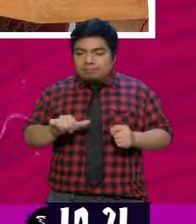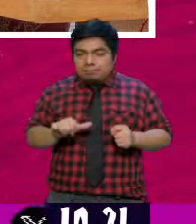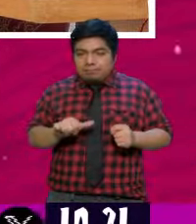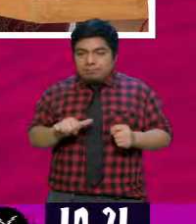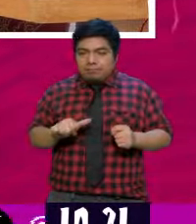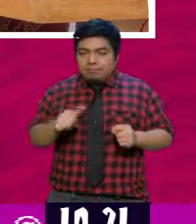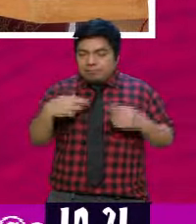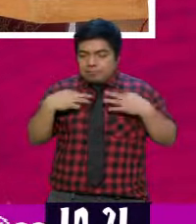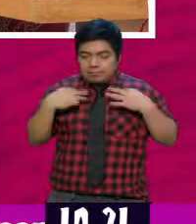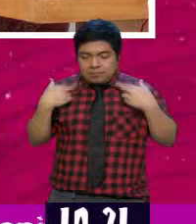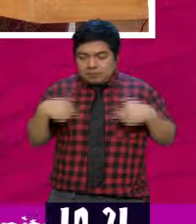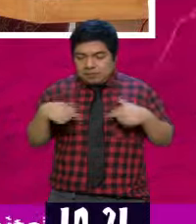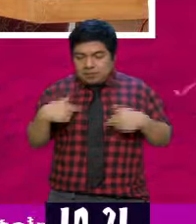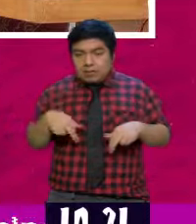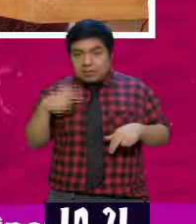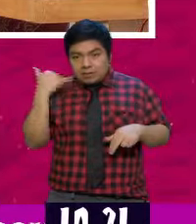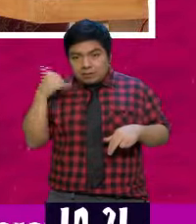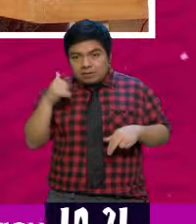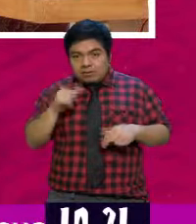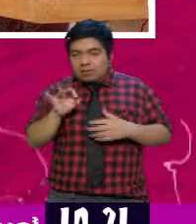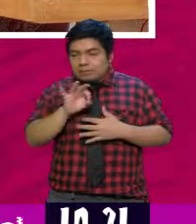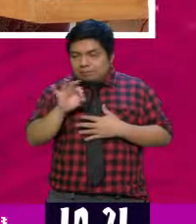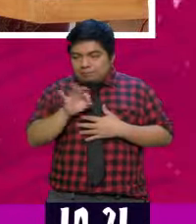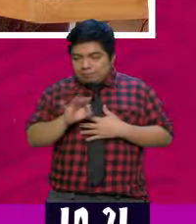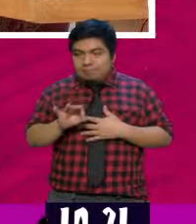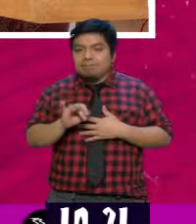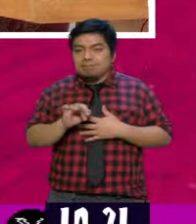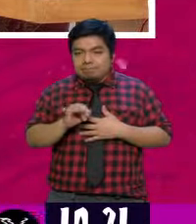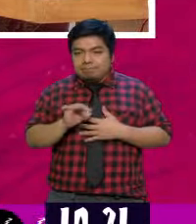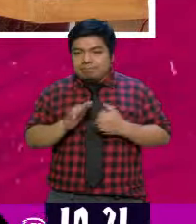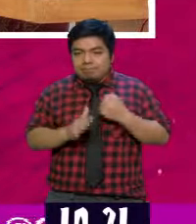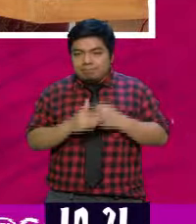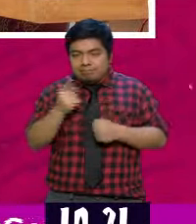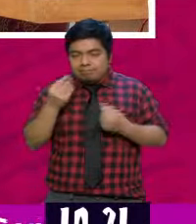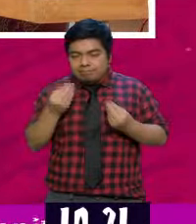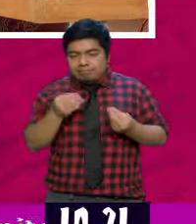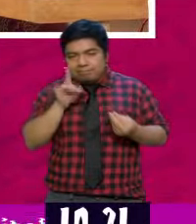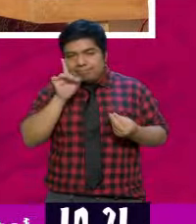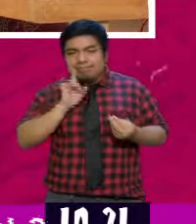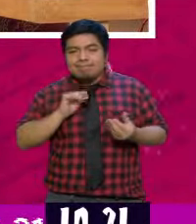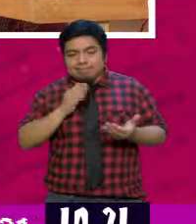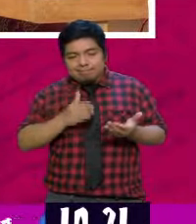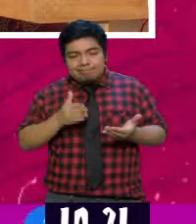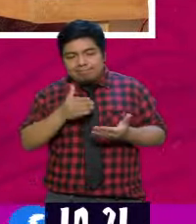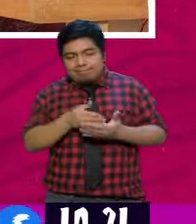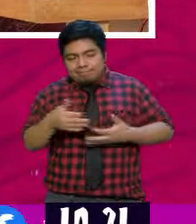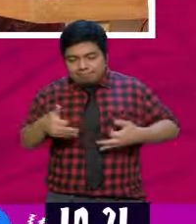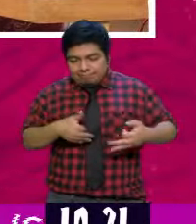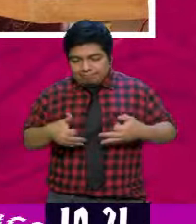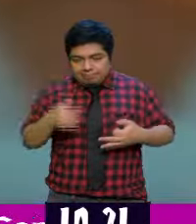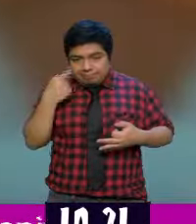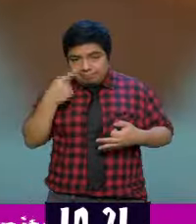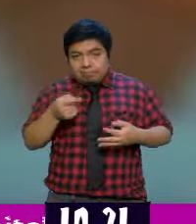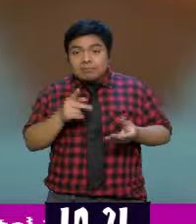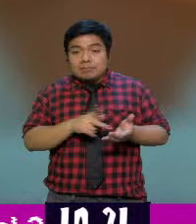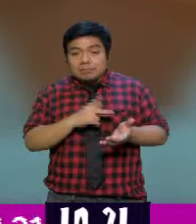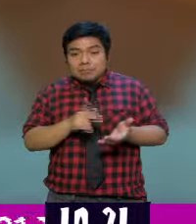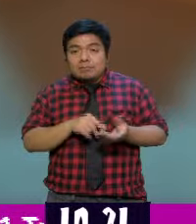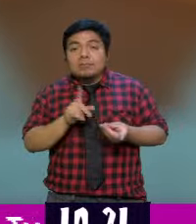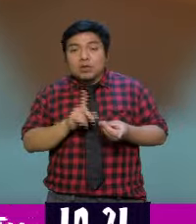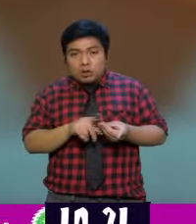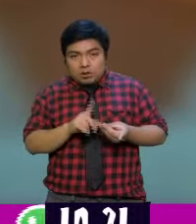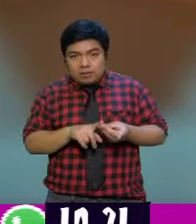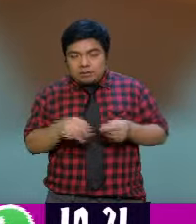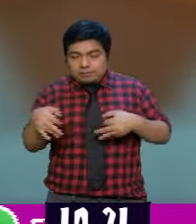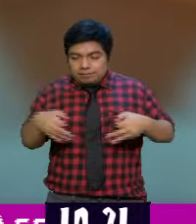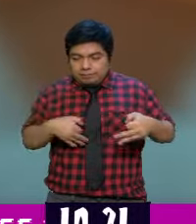con sus huipiles, con su ropa, hay descuento porque queremos que muchas mujeres vean esta obra de teatro. ¿En dónde está? Nuevamente, por favor. Teatro